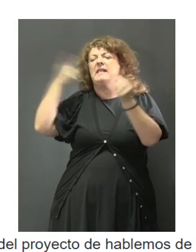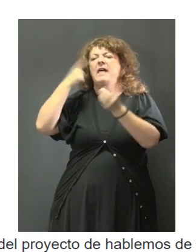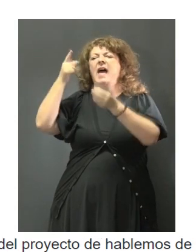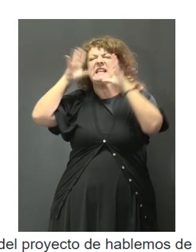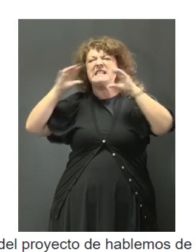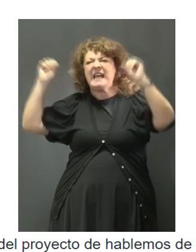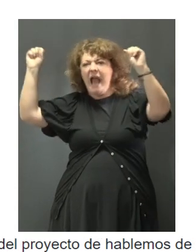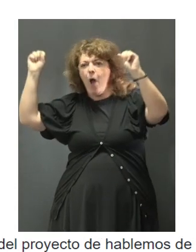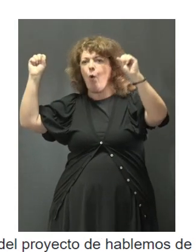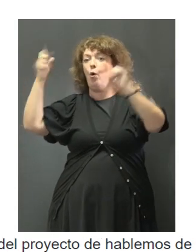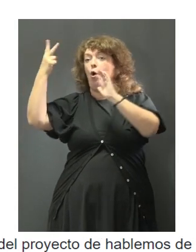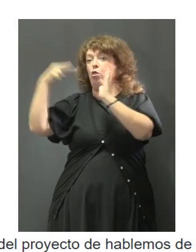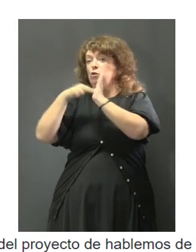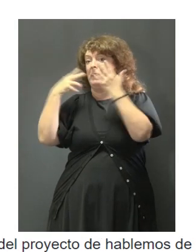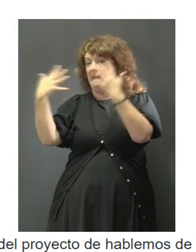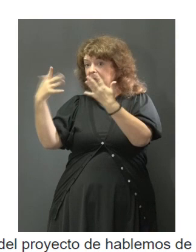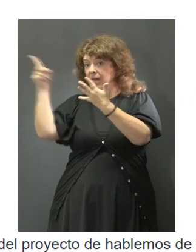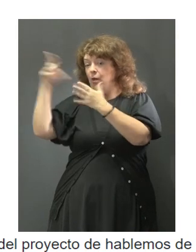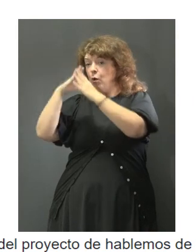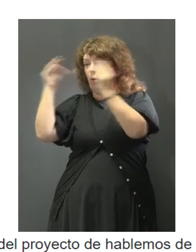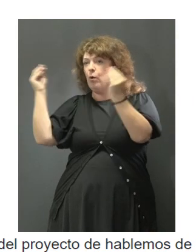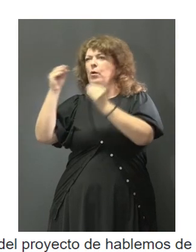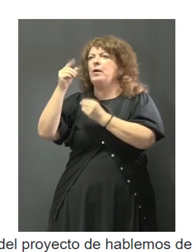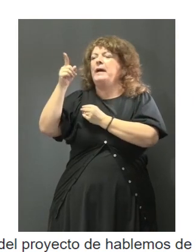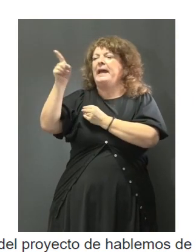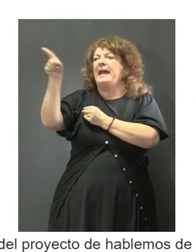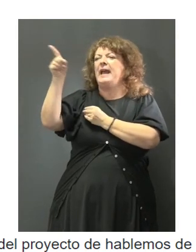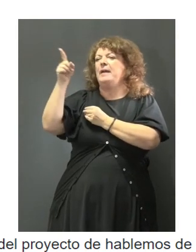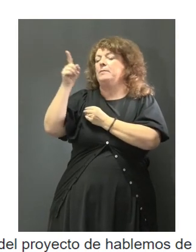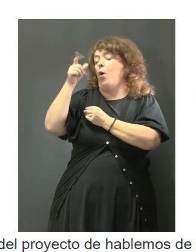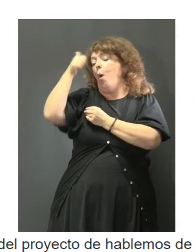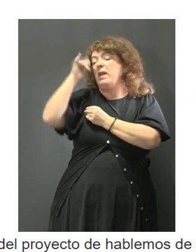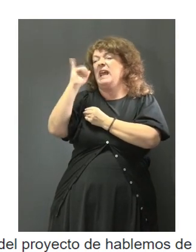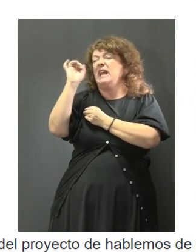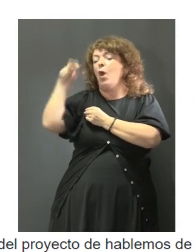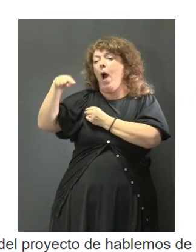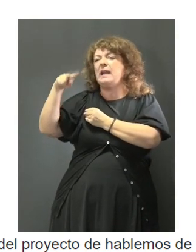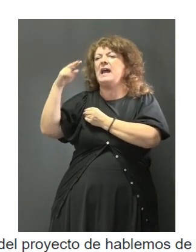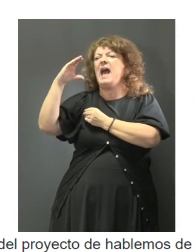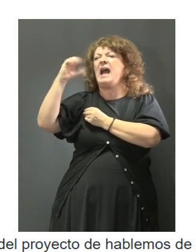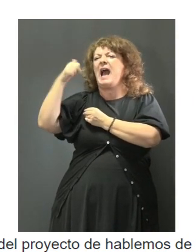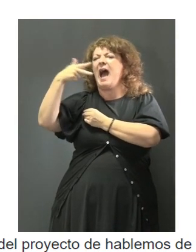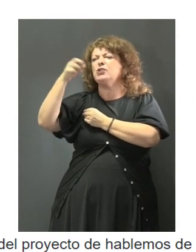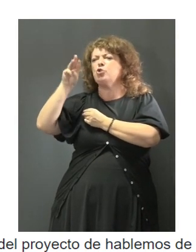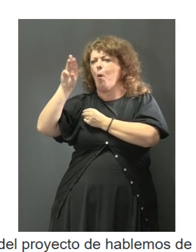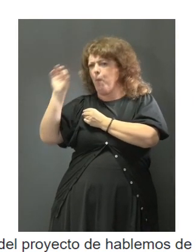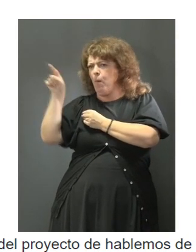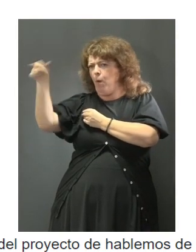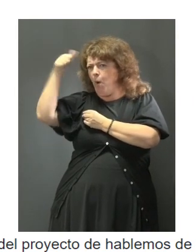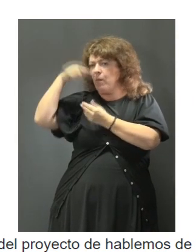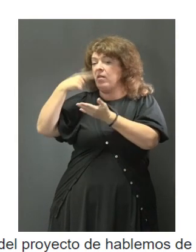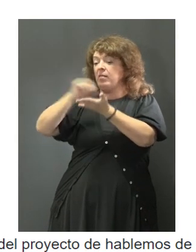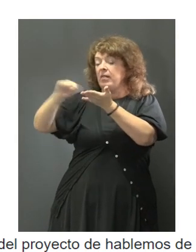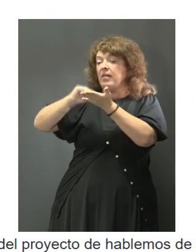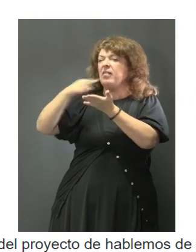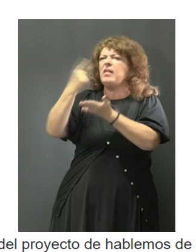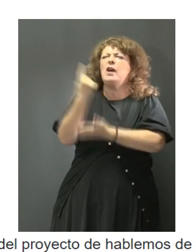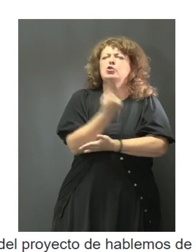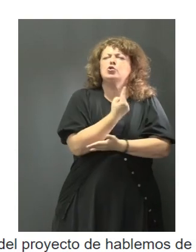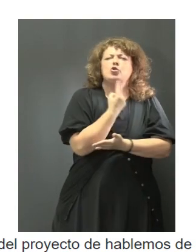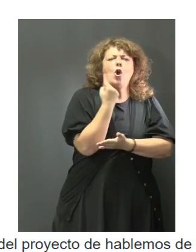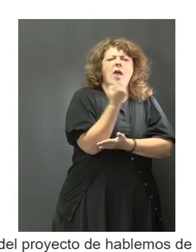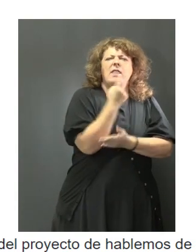se llama Joan Cacioppo. ¿Y qué es lo que dice? Pues que la soledad es